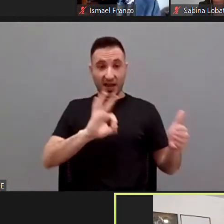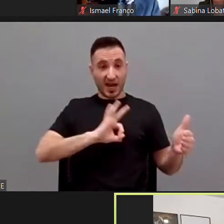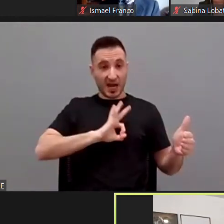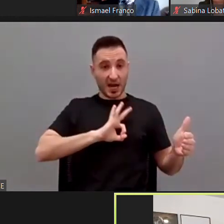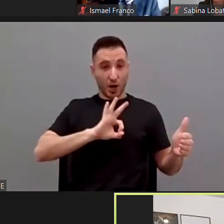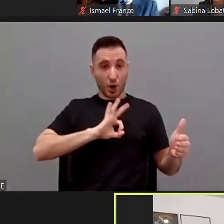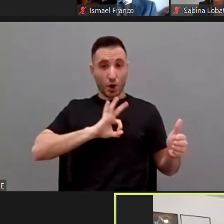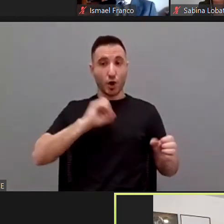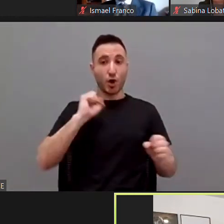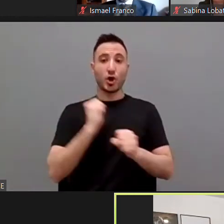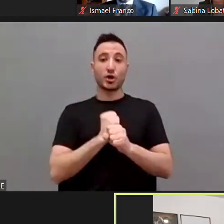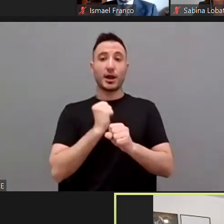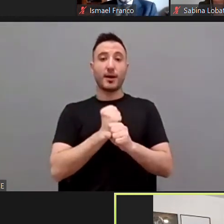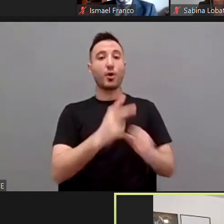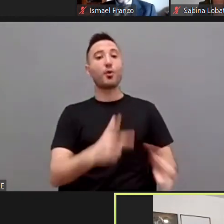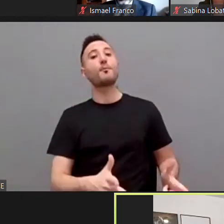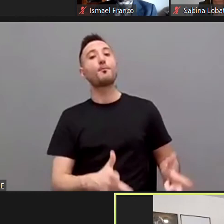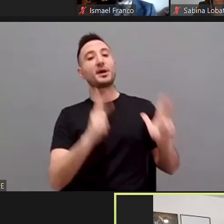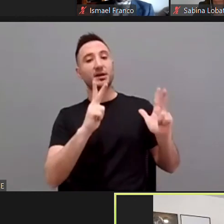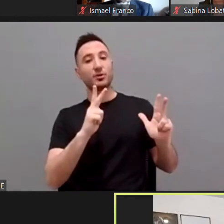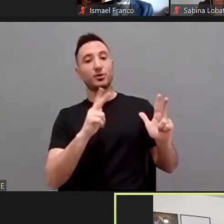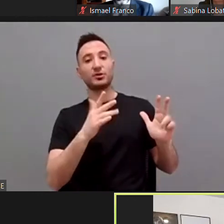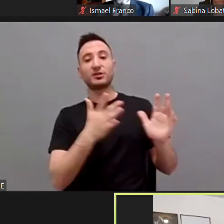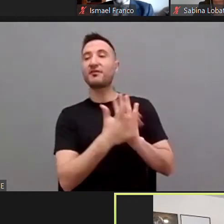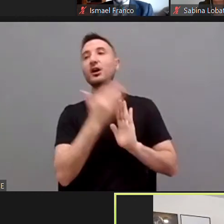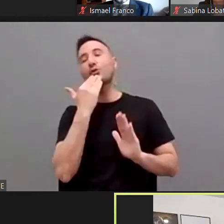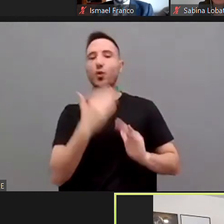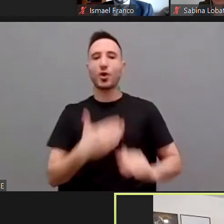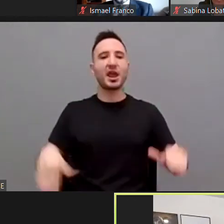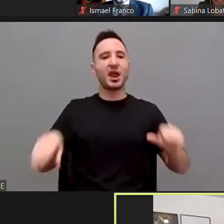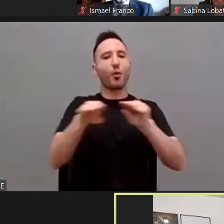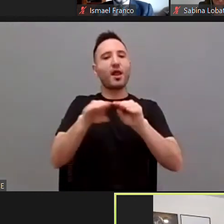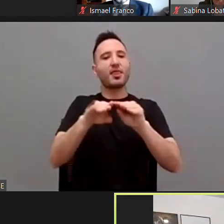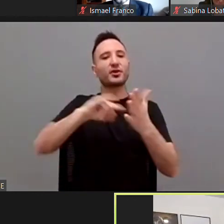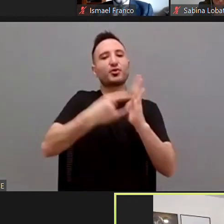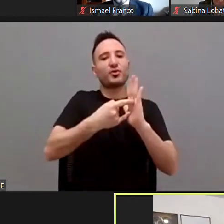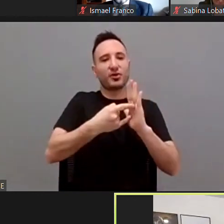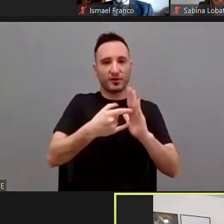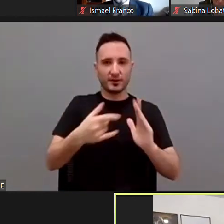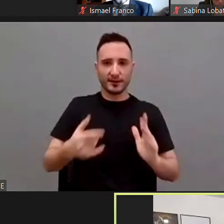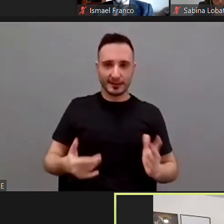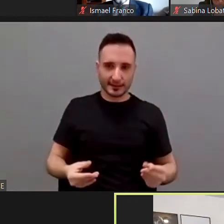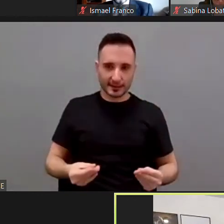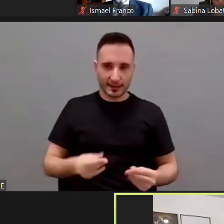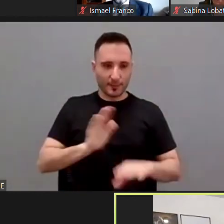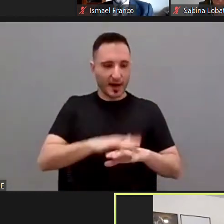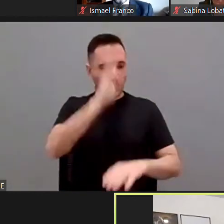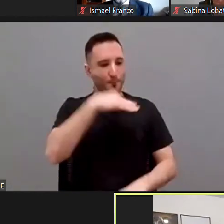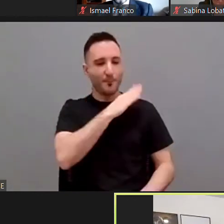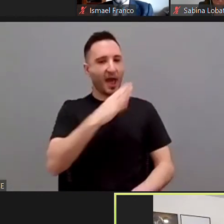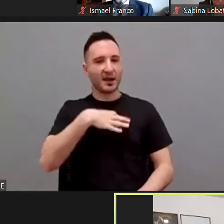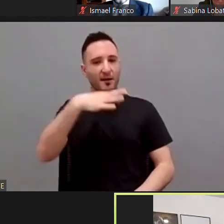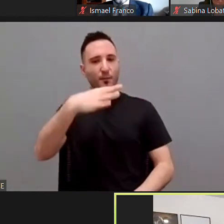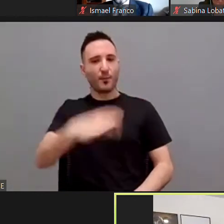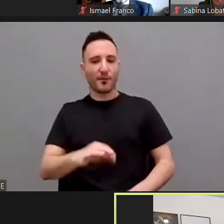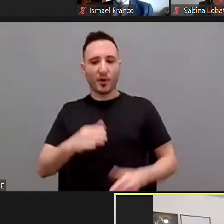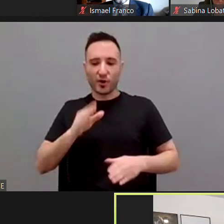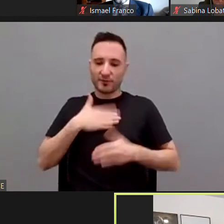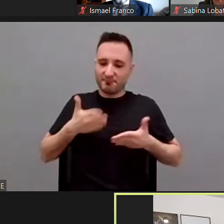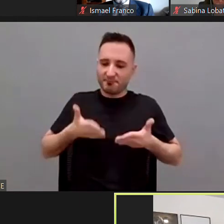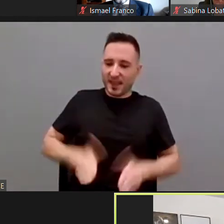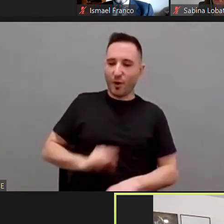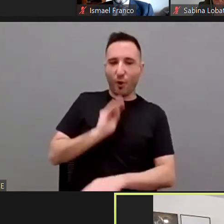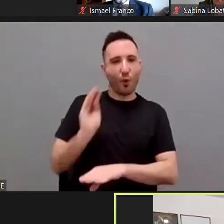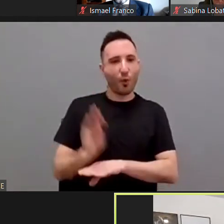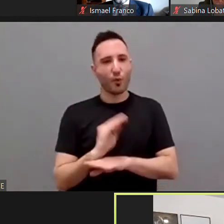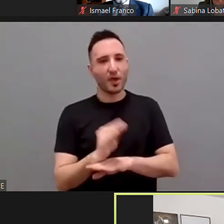e intransferibles parece como que es la solución a la igualdad. De repente el teletrabajo parece que va a ser la solución para que los padres y las madres podamos cuidar a nuestros hijos en